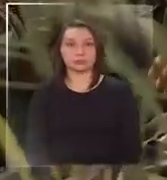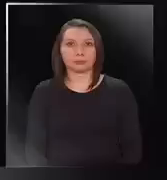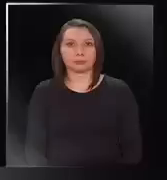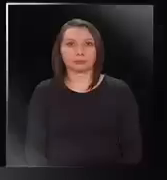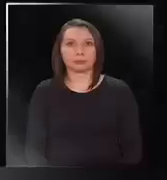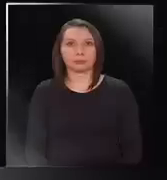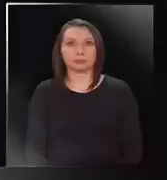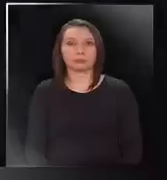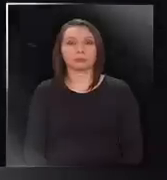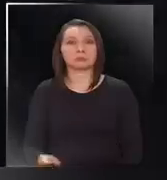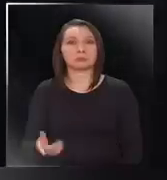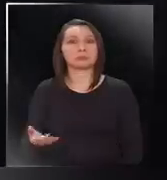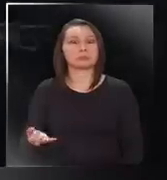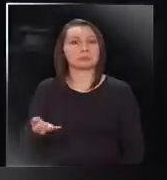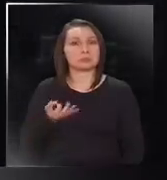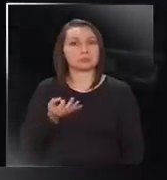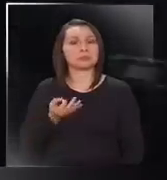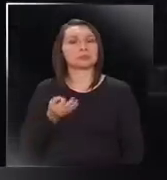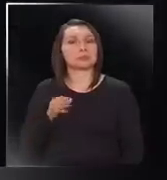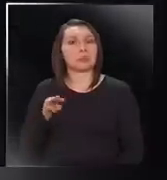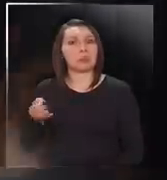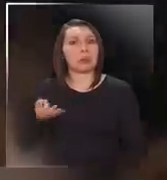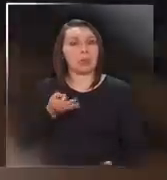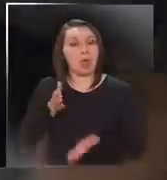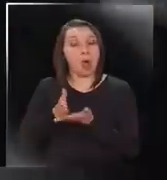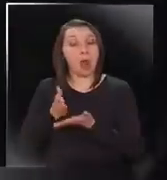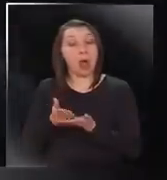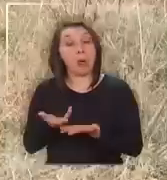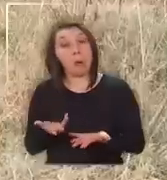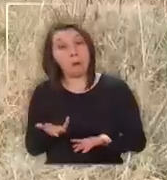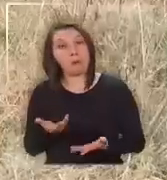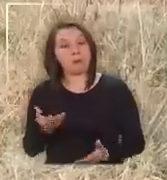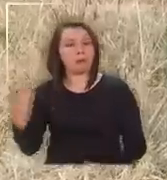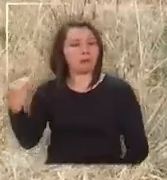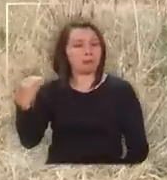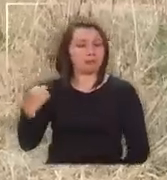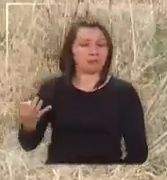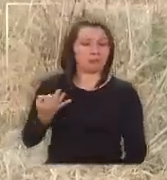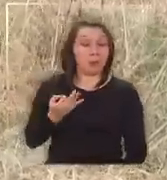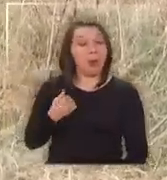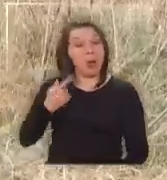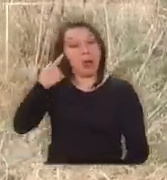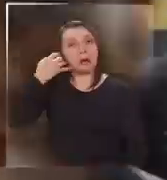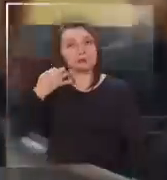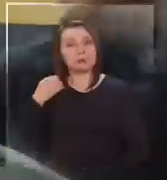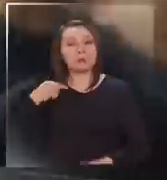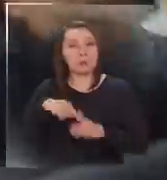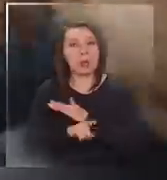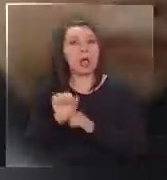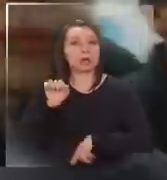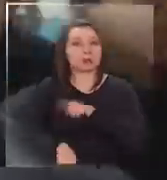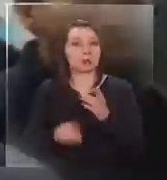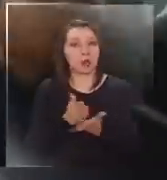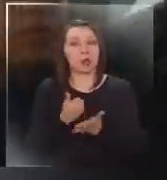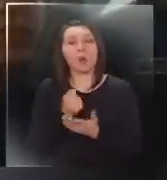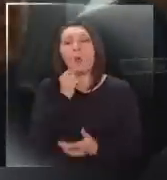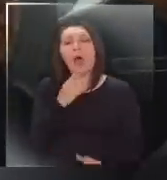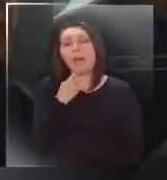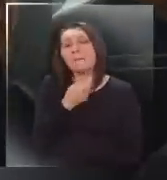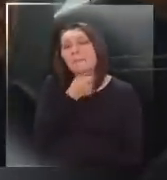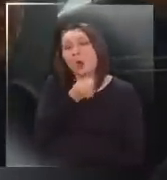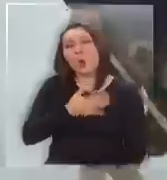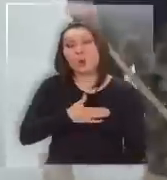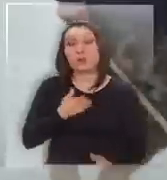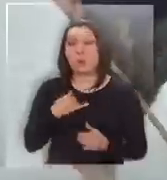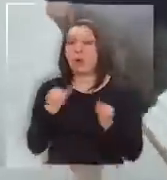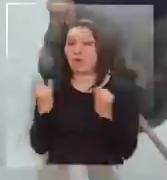Mi mamá me habló de este colegio. ¿Ya? Sí, como que me hablaba y yo me convencí y entré. ¿Y qué es lo que más te gustó? La